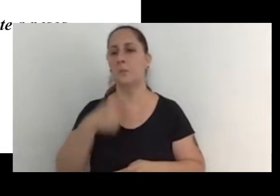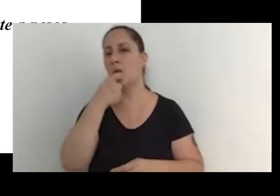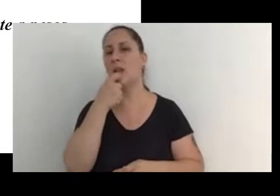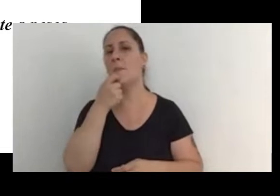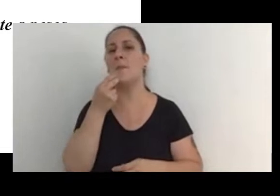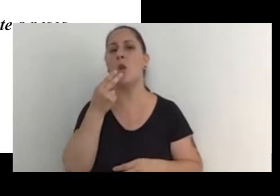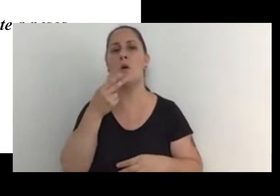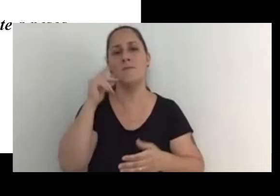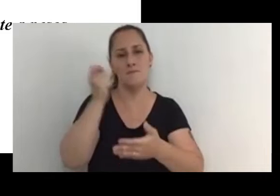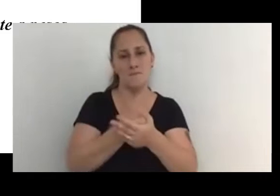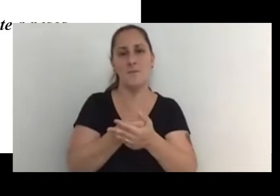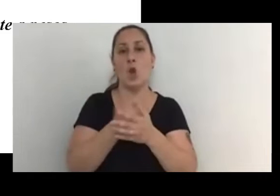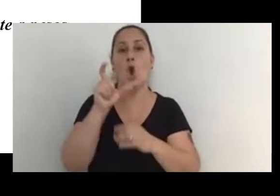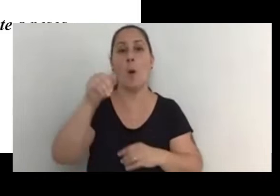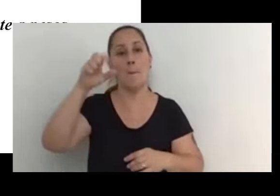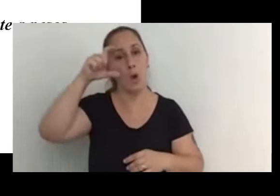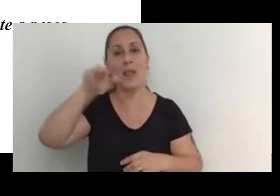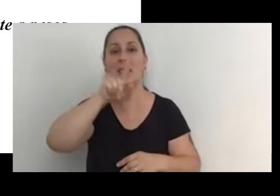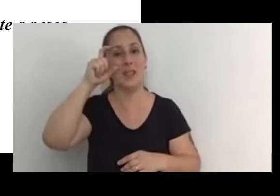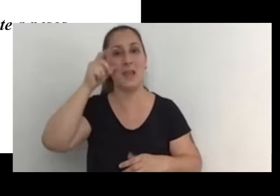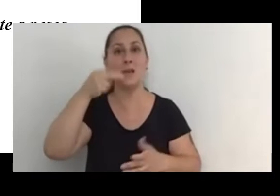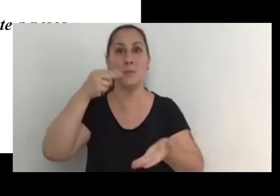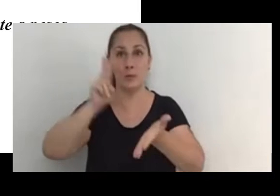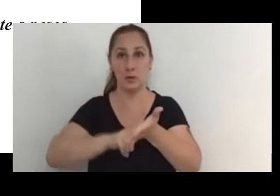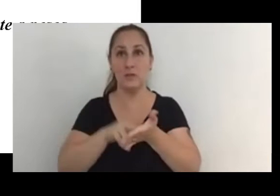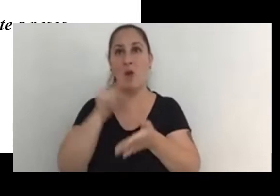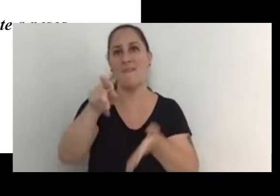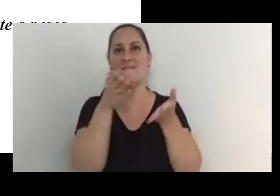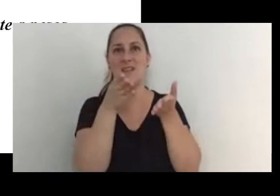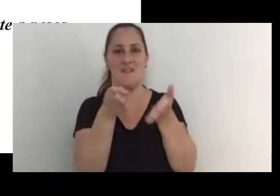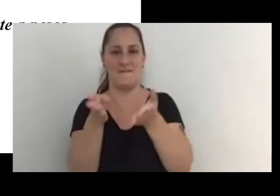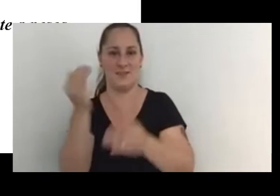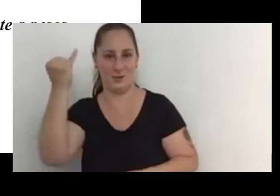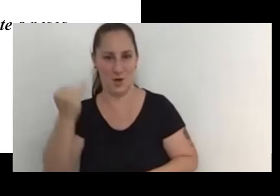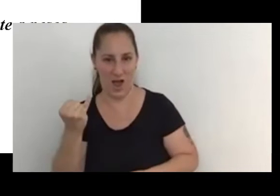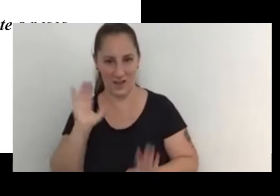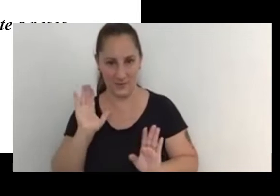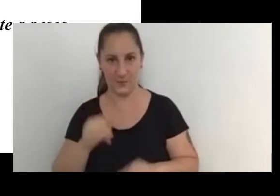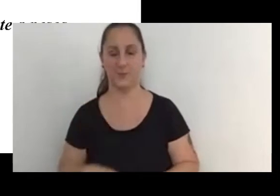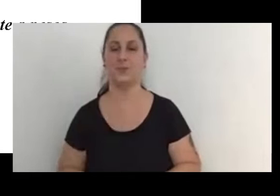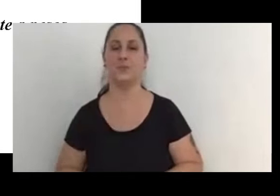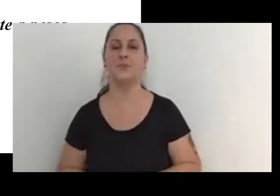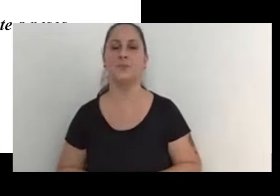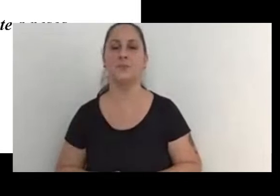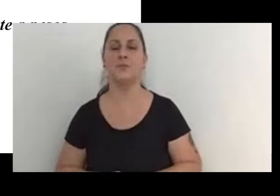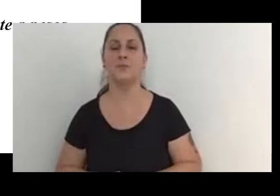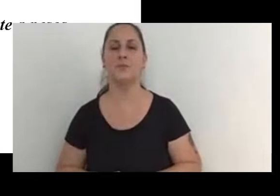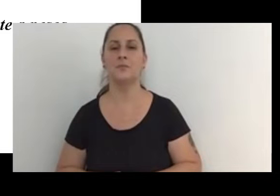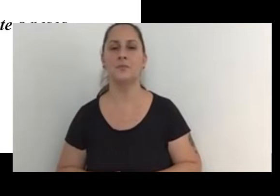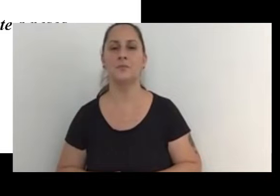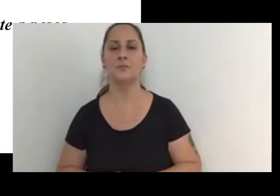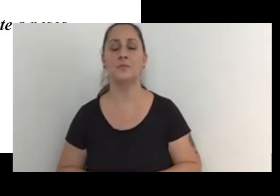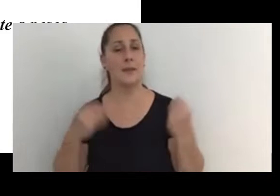componente impositivo, tienen este beneficio de condonación. ¿Qué sucede? Como voy a